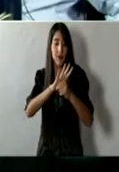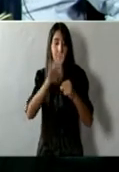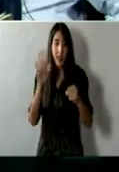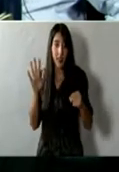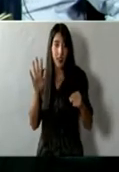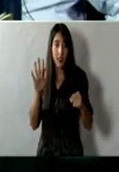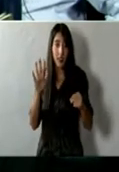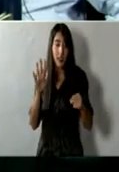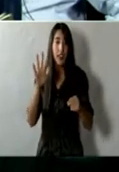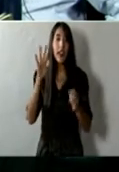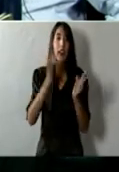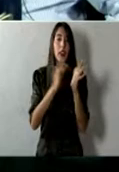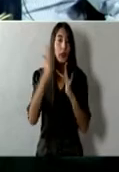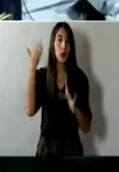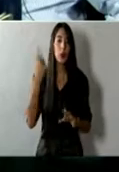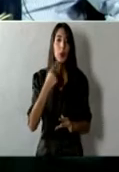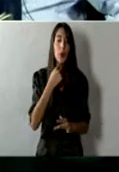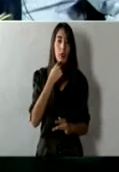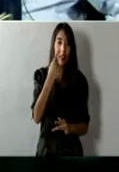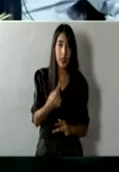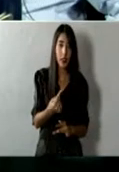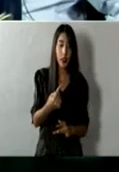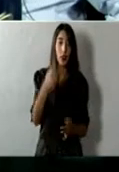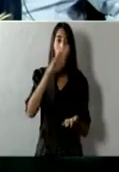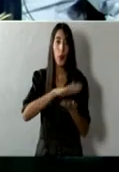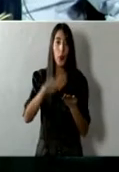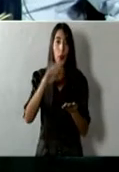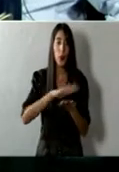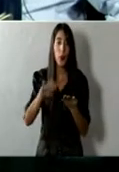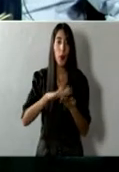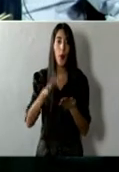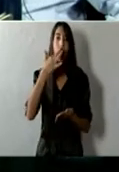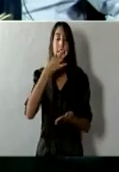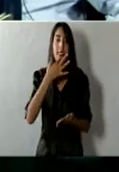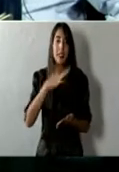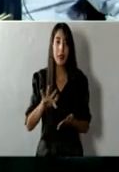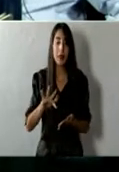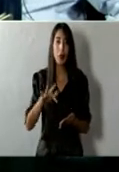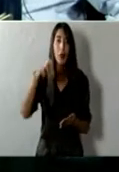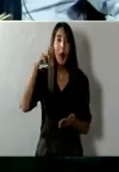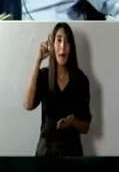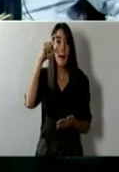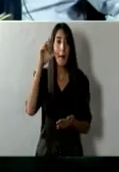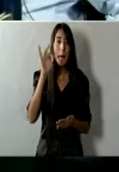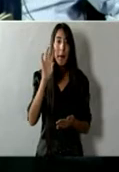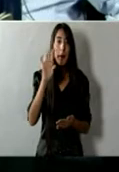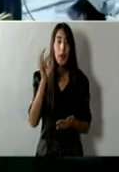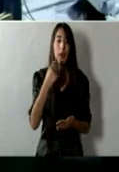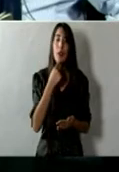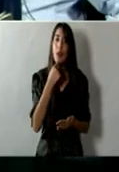pan trae nueva revelación a nuestra vida. Acuérdate Pedro cuando dijo: Señor, tú